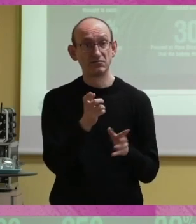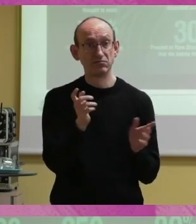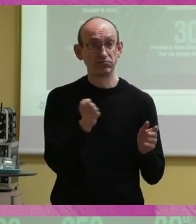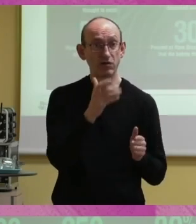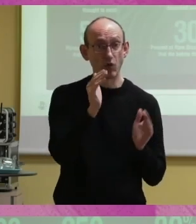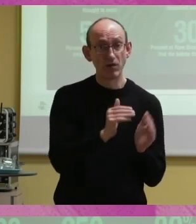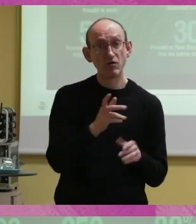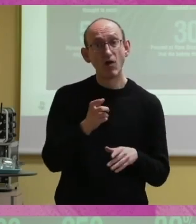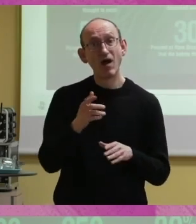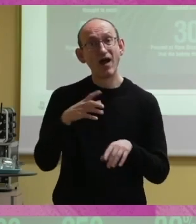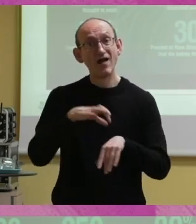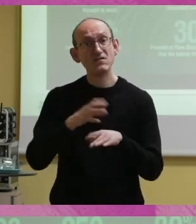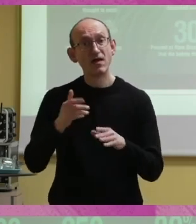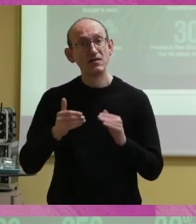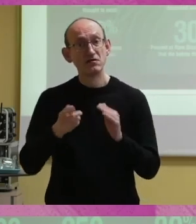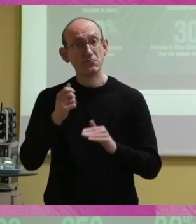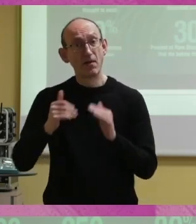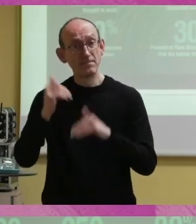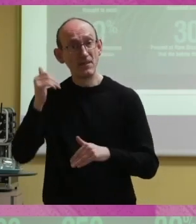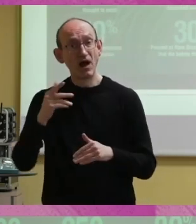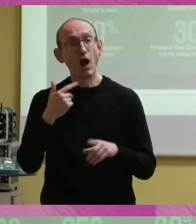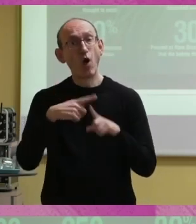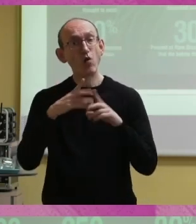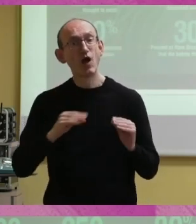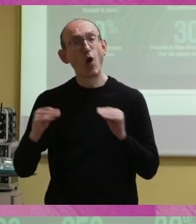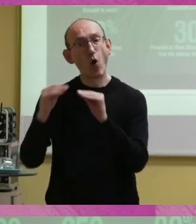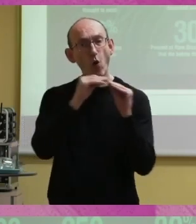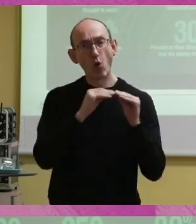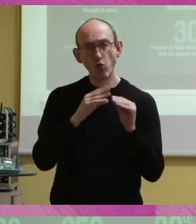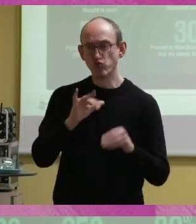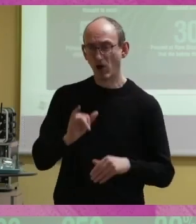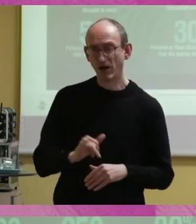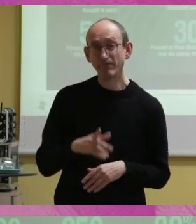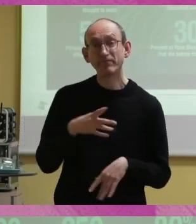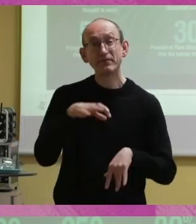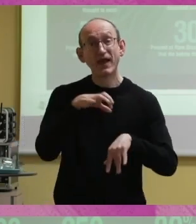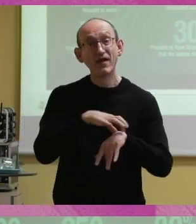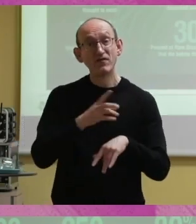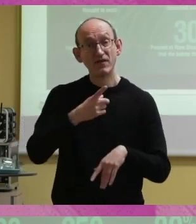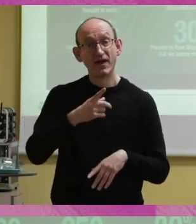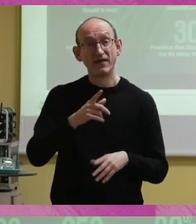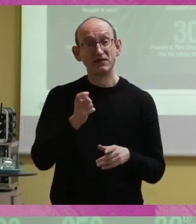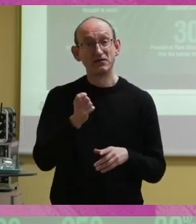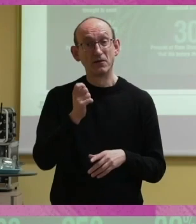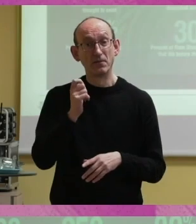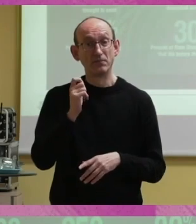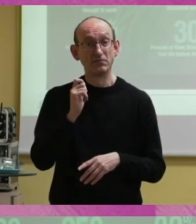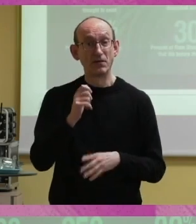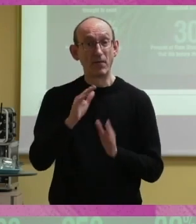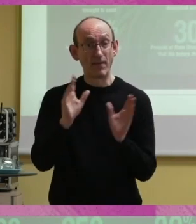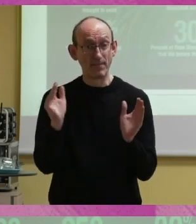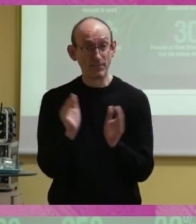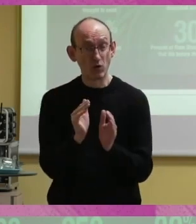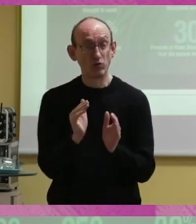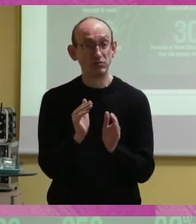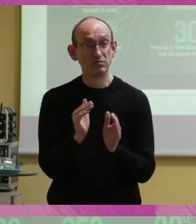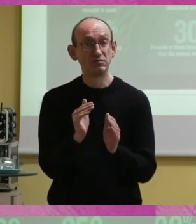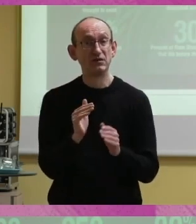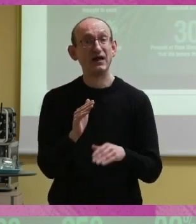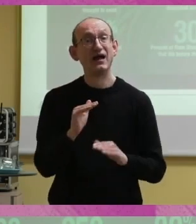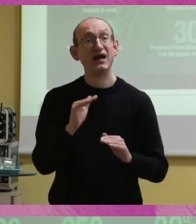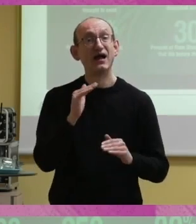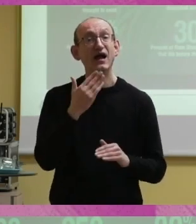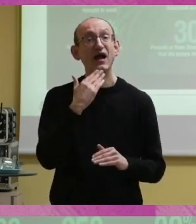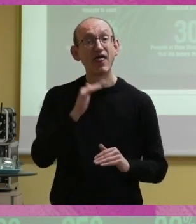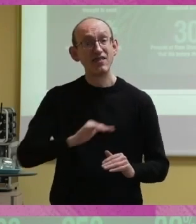más prevalentes. Sí que es verdad que la mayoría de nuestras enfermedades minoritarias afectan o empiezan en edad